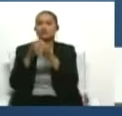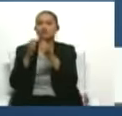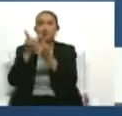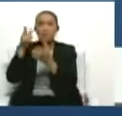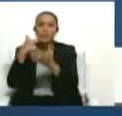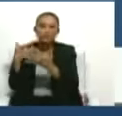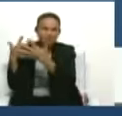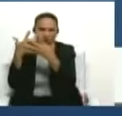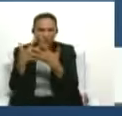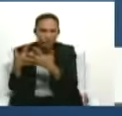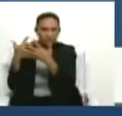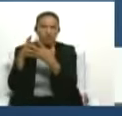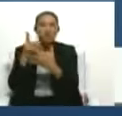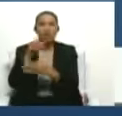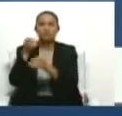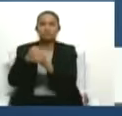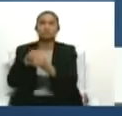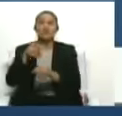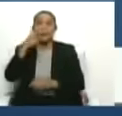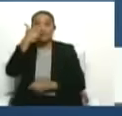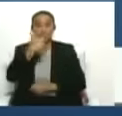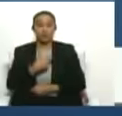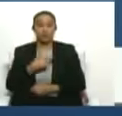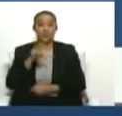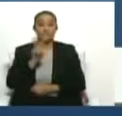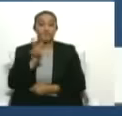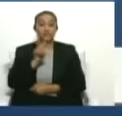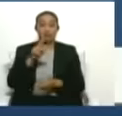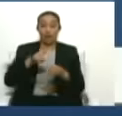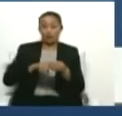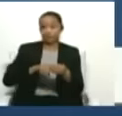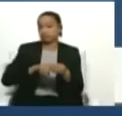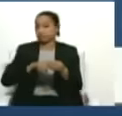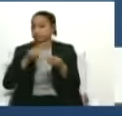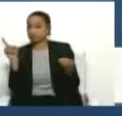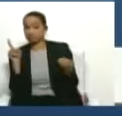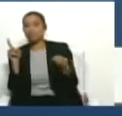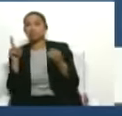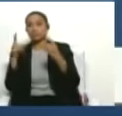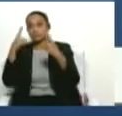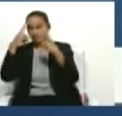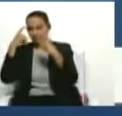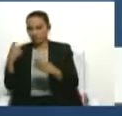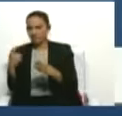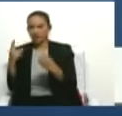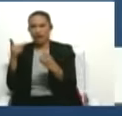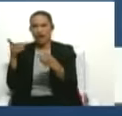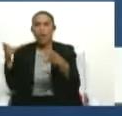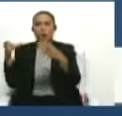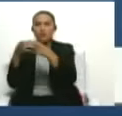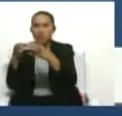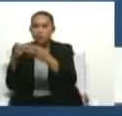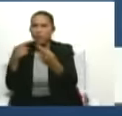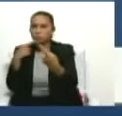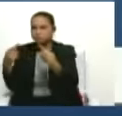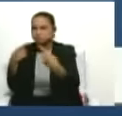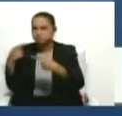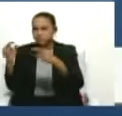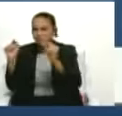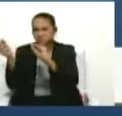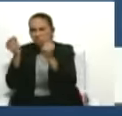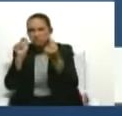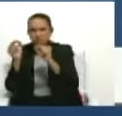oficiales retirados, venezolanos, civiles, para cometer acciones como intento de magnicidio,